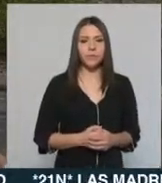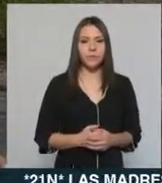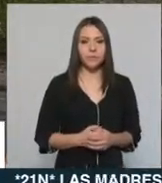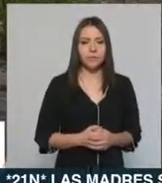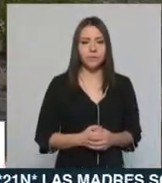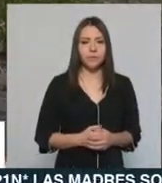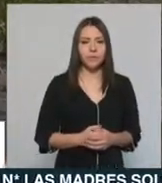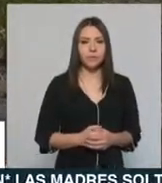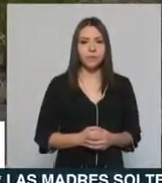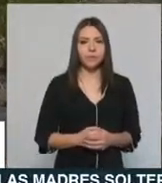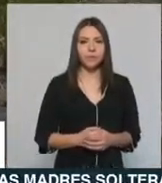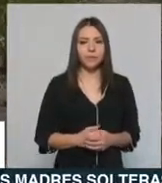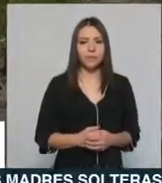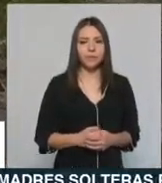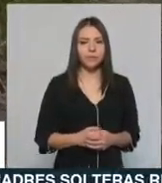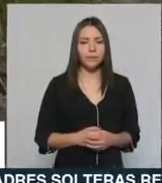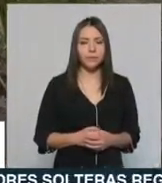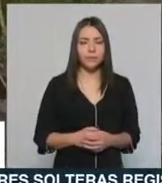horrible.